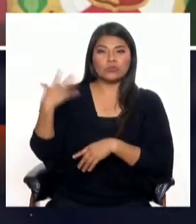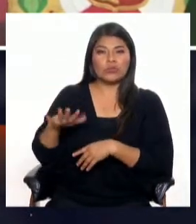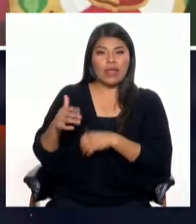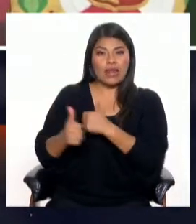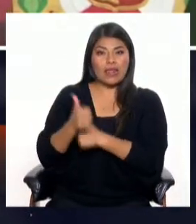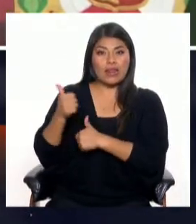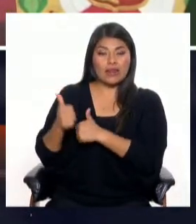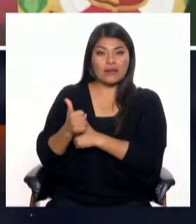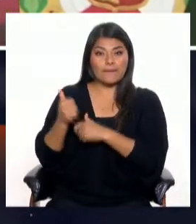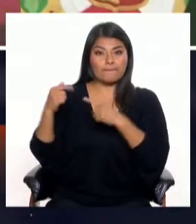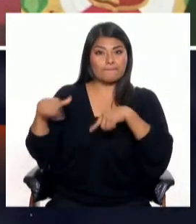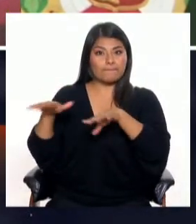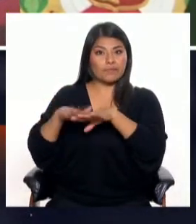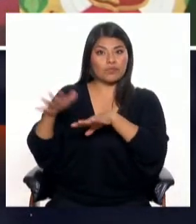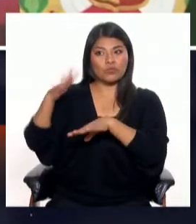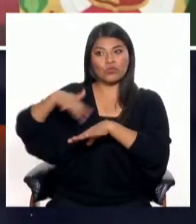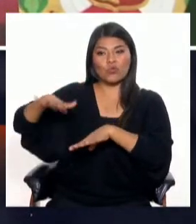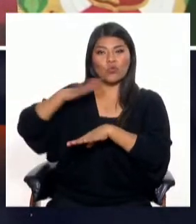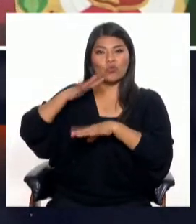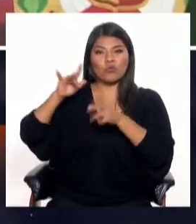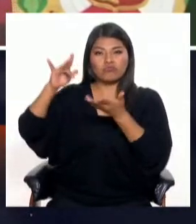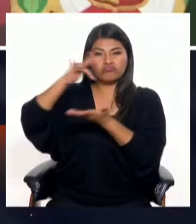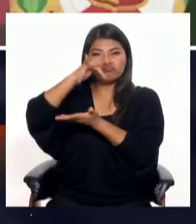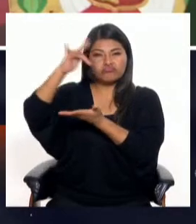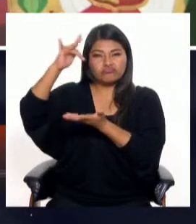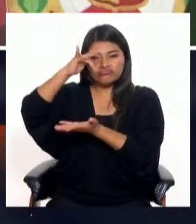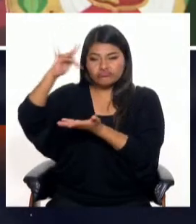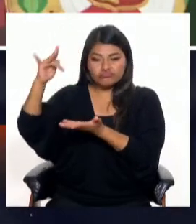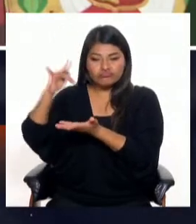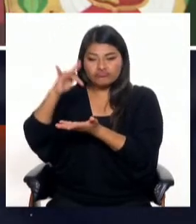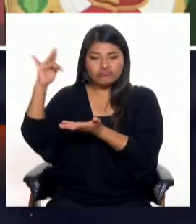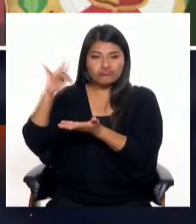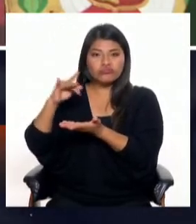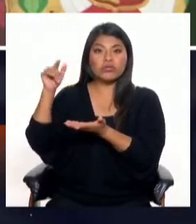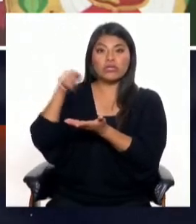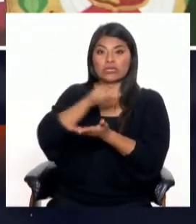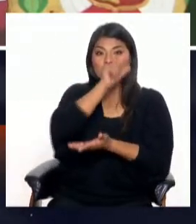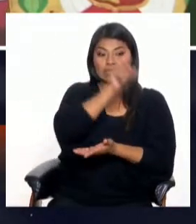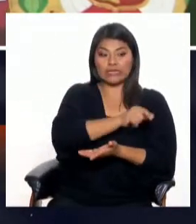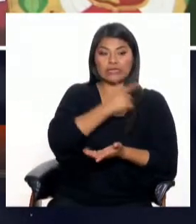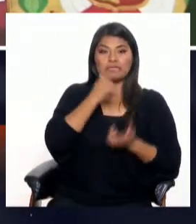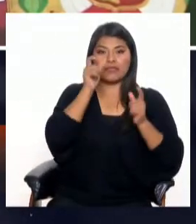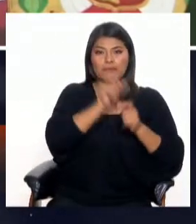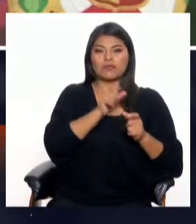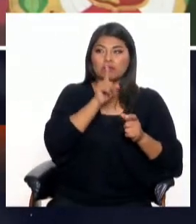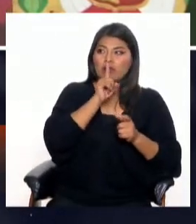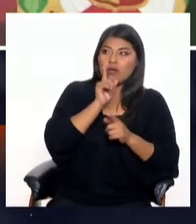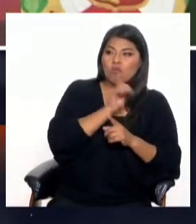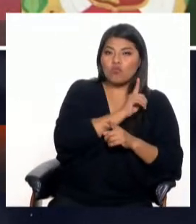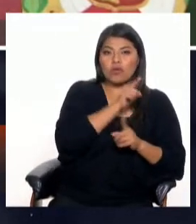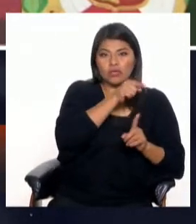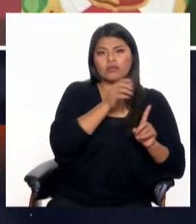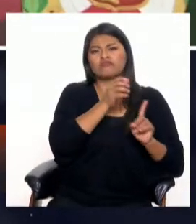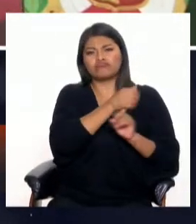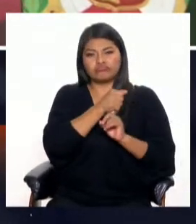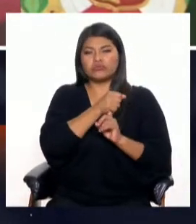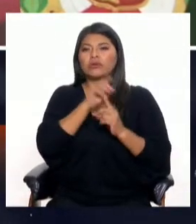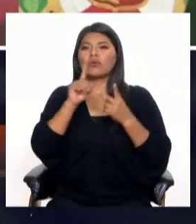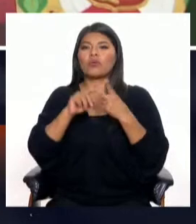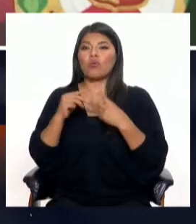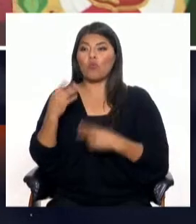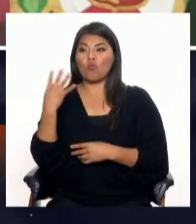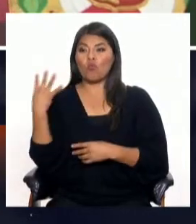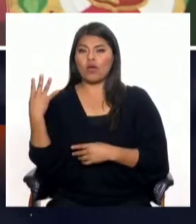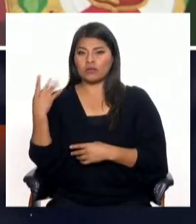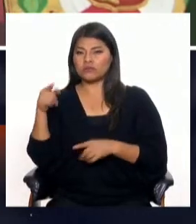que esta mercancía pueda desaparecer de nuestro radar, de modo tal que detuvimos al guardián, a los cuatro que estaban coordinando, que son chalacos, y luego